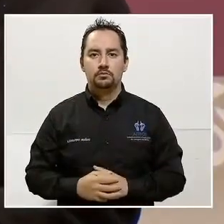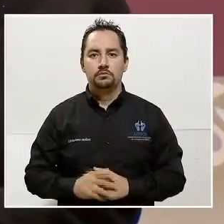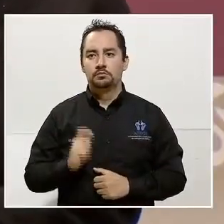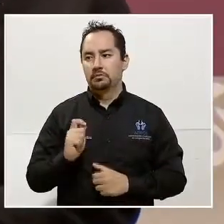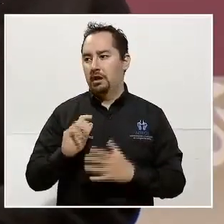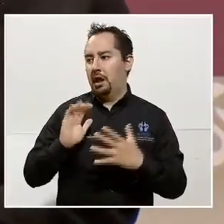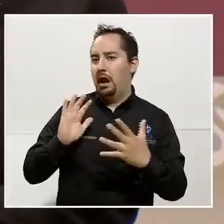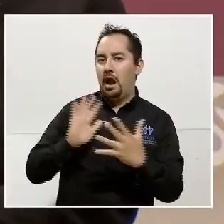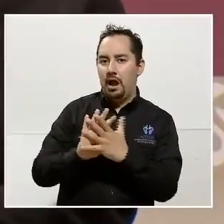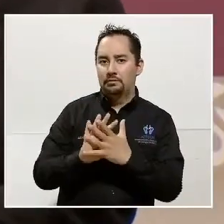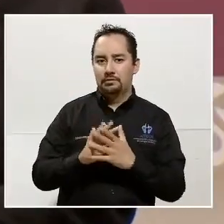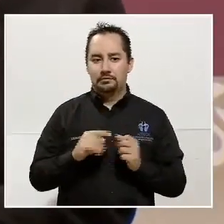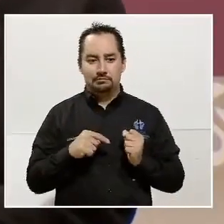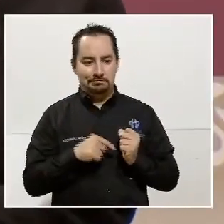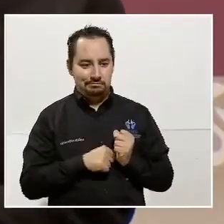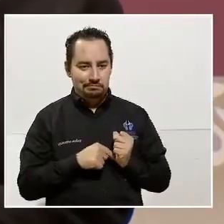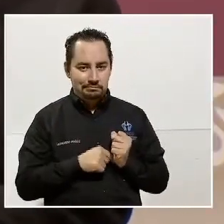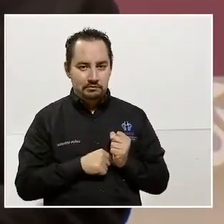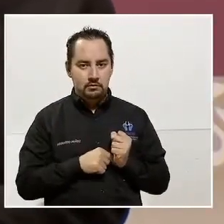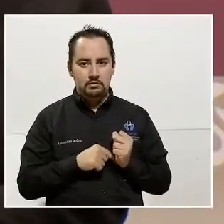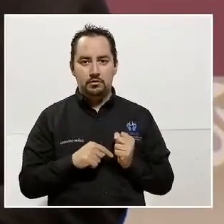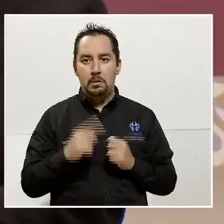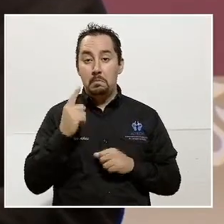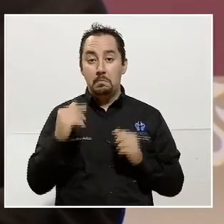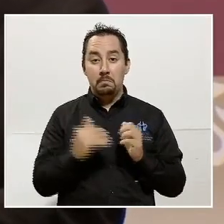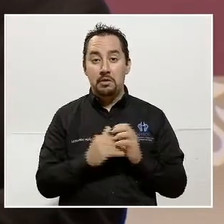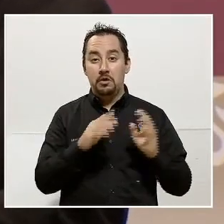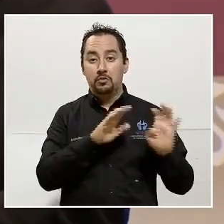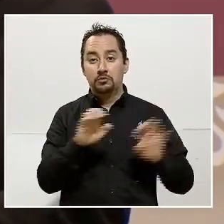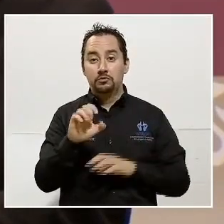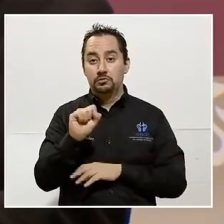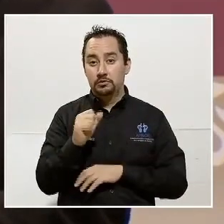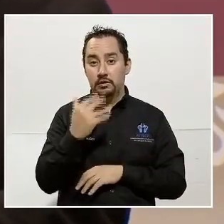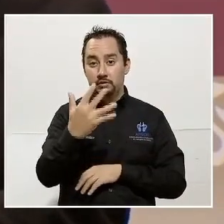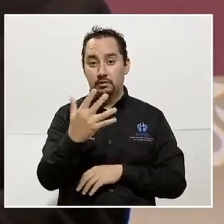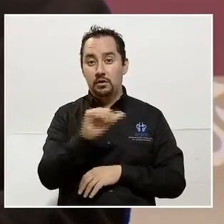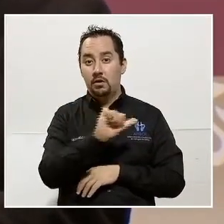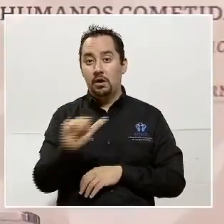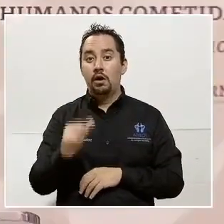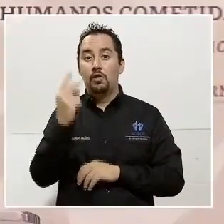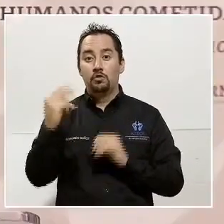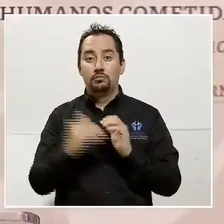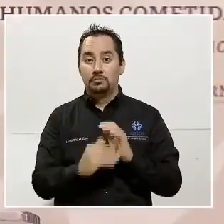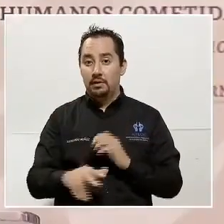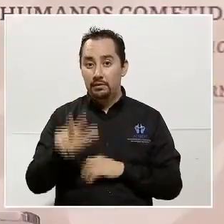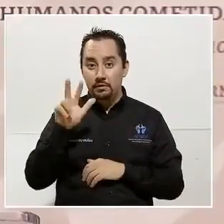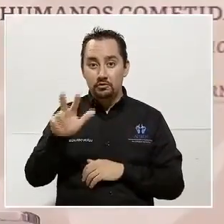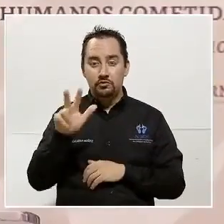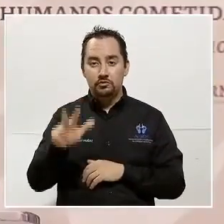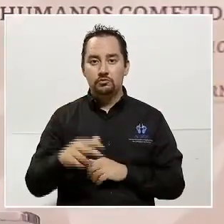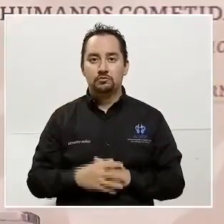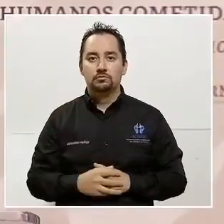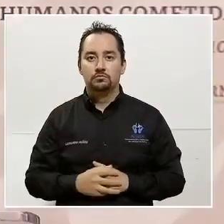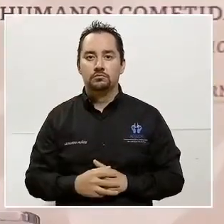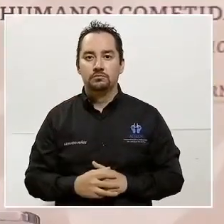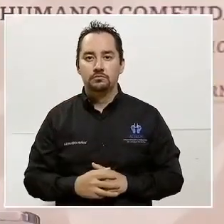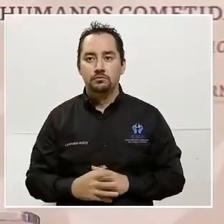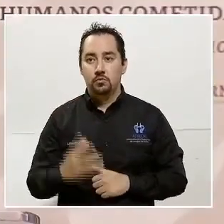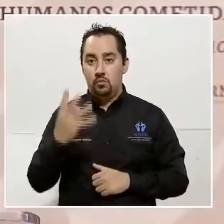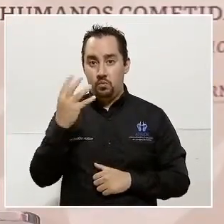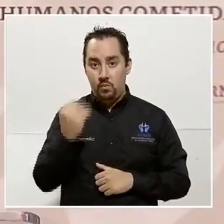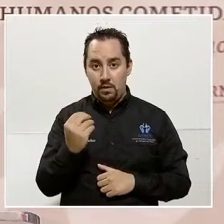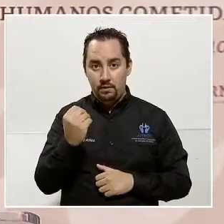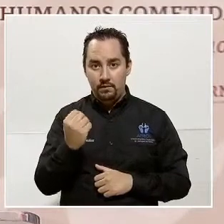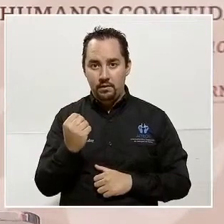cárceles clandestinas. Desde 1965 hasta 2018, 9 mandatarios